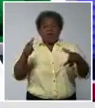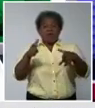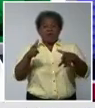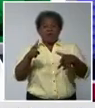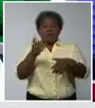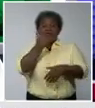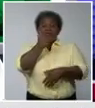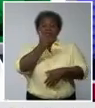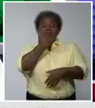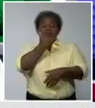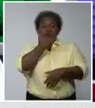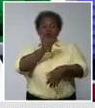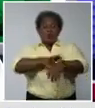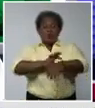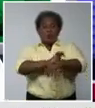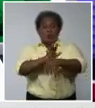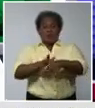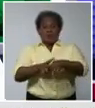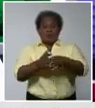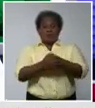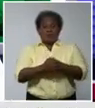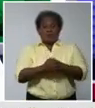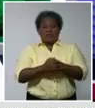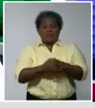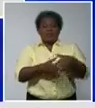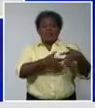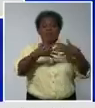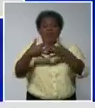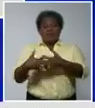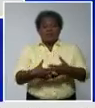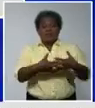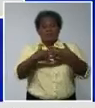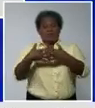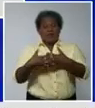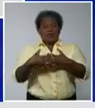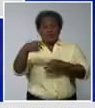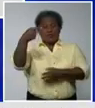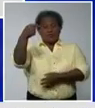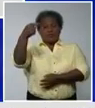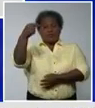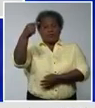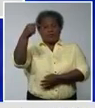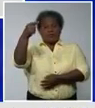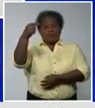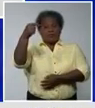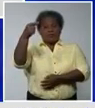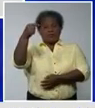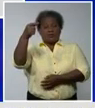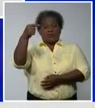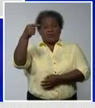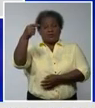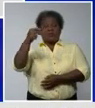ayer. Ahí tienen, Estados Unidos pasó al primer lugar con